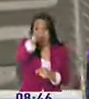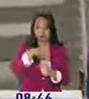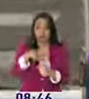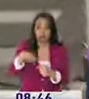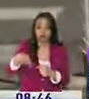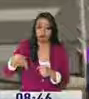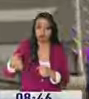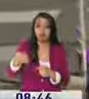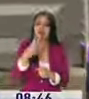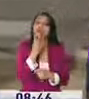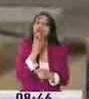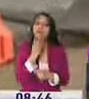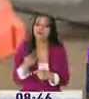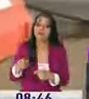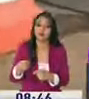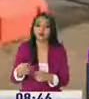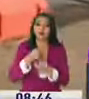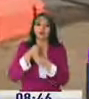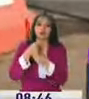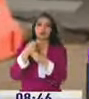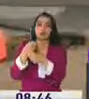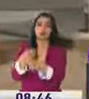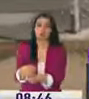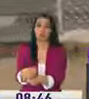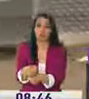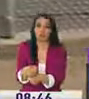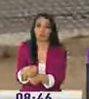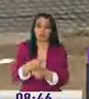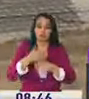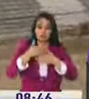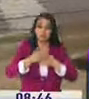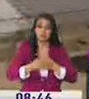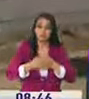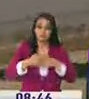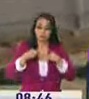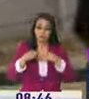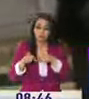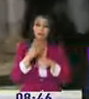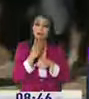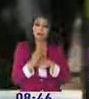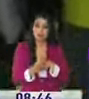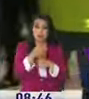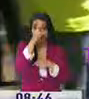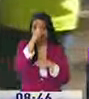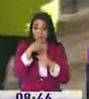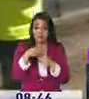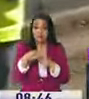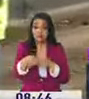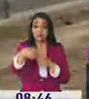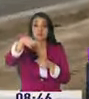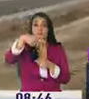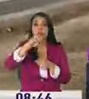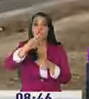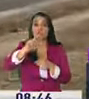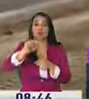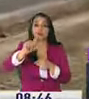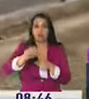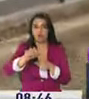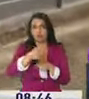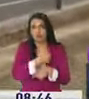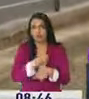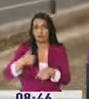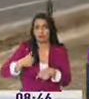Alfaro, hacia la calle Amazonas. El contraflujo va a mantenerse desde la calle sobre Eloy Alfaro, desde la calle Alemania hasta la calle Polonia, es decir, son 2 cuadras de